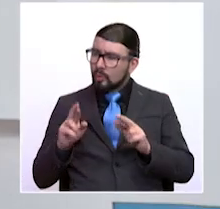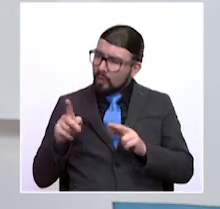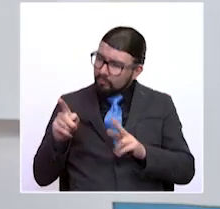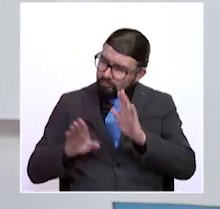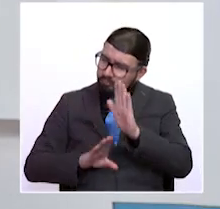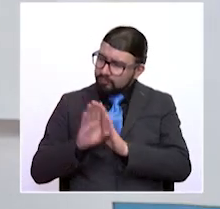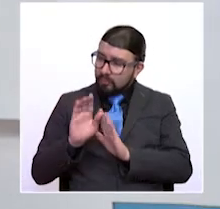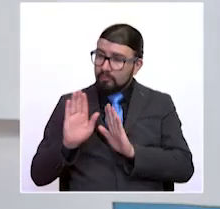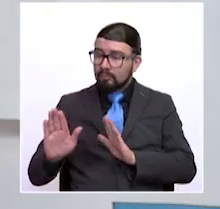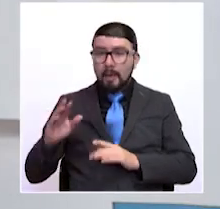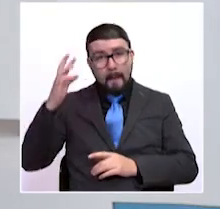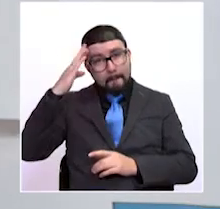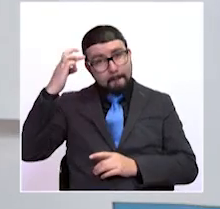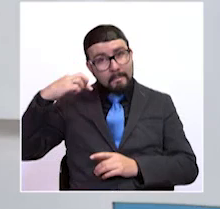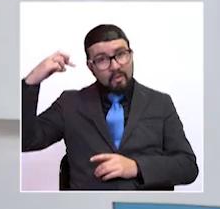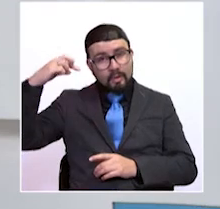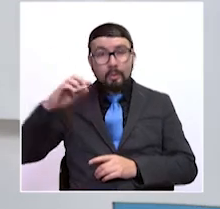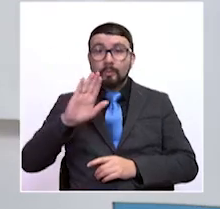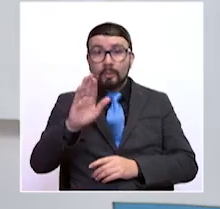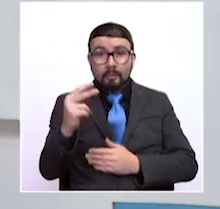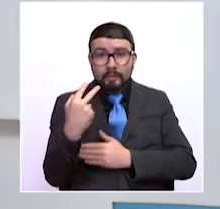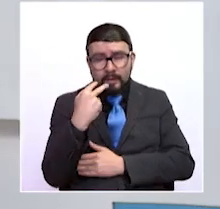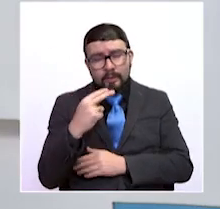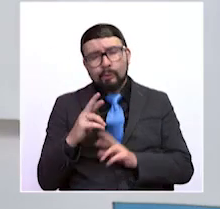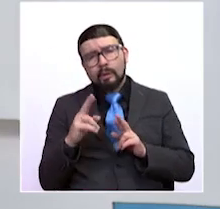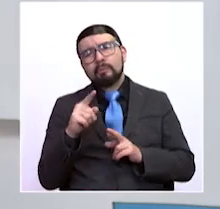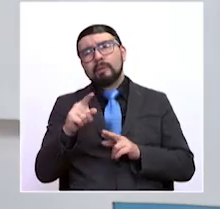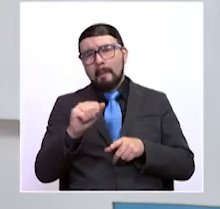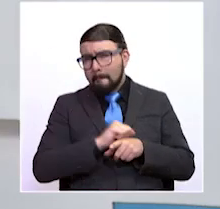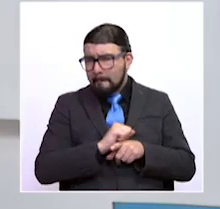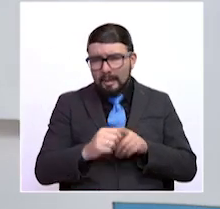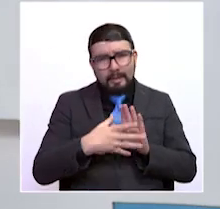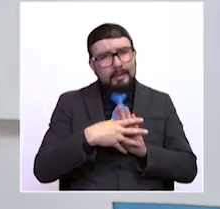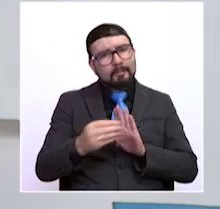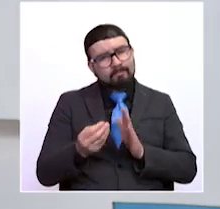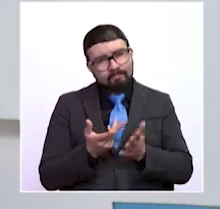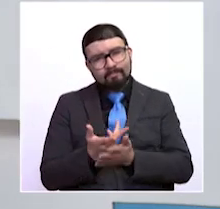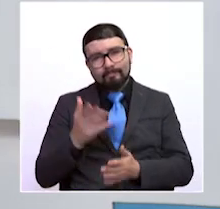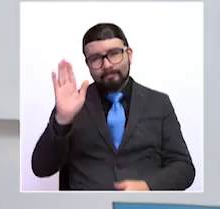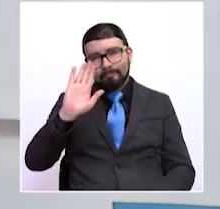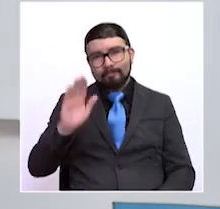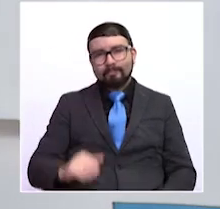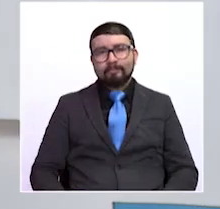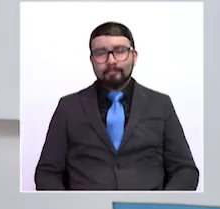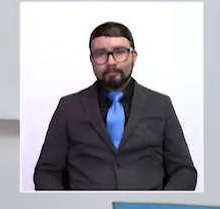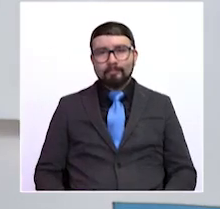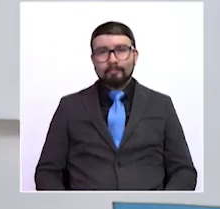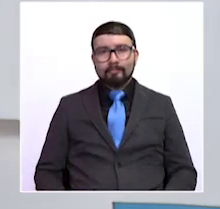profesión, y a todos ustedes, ojalá pongan en práctica todos estos consejos. Felicidades.